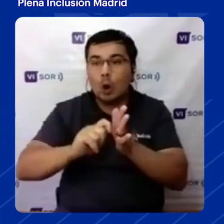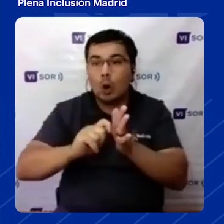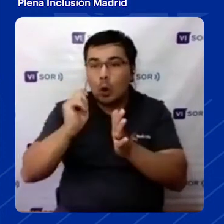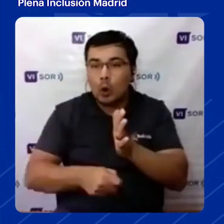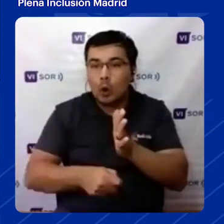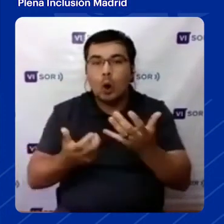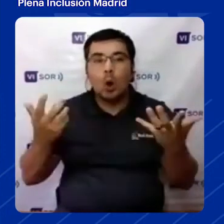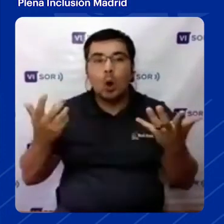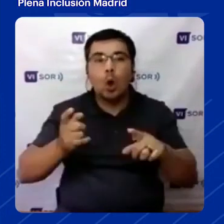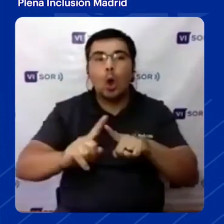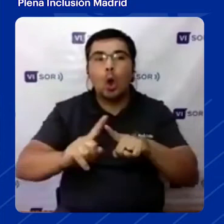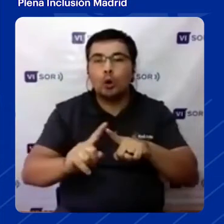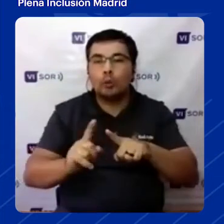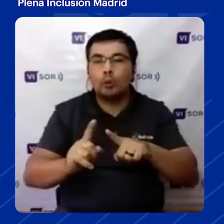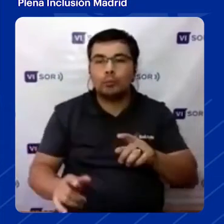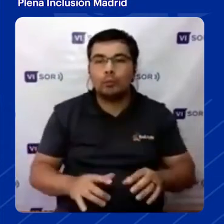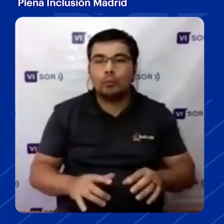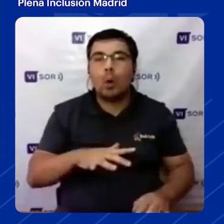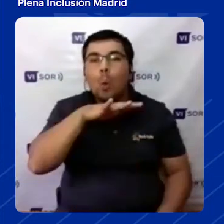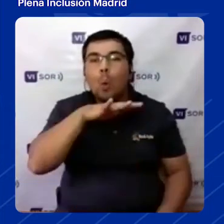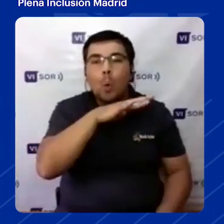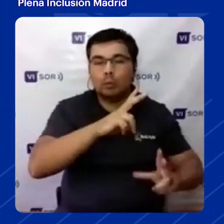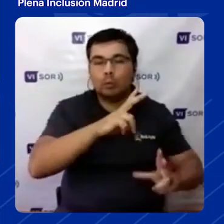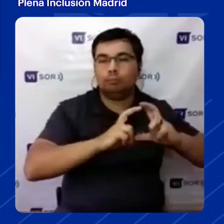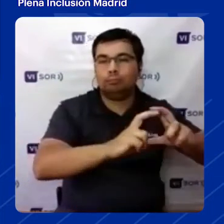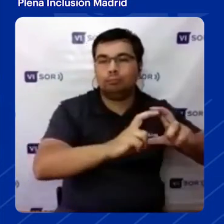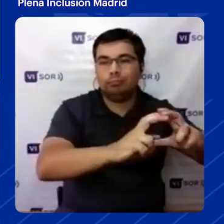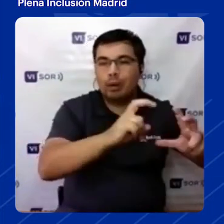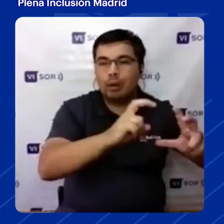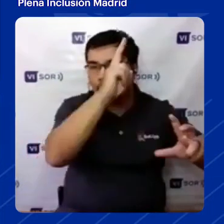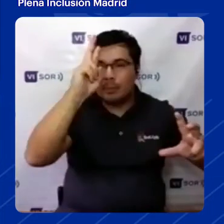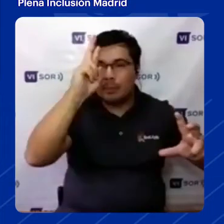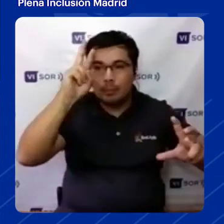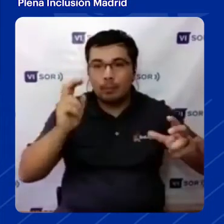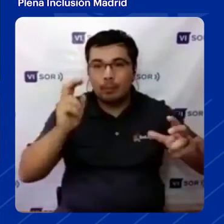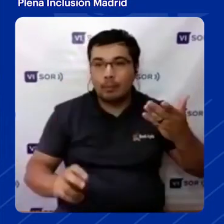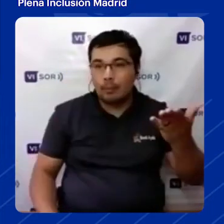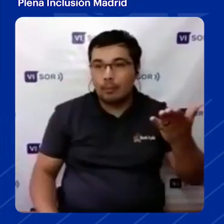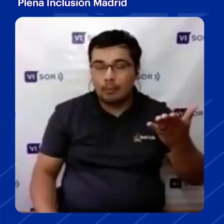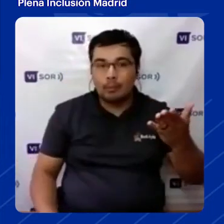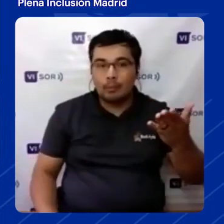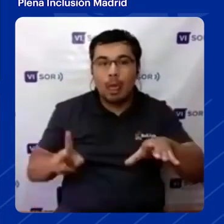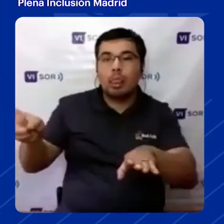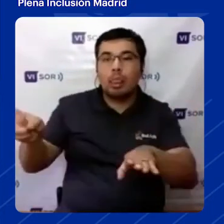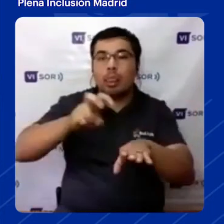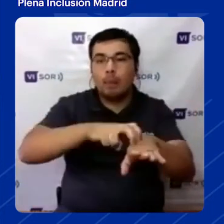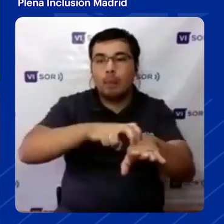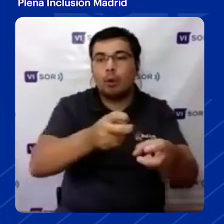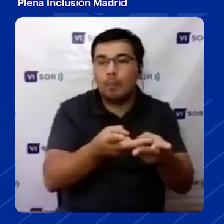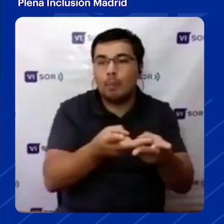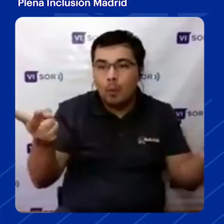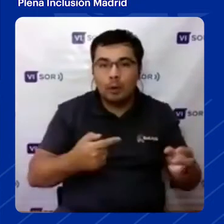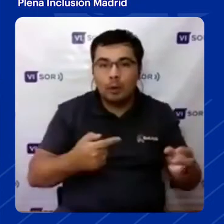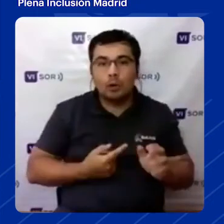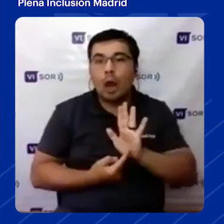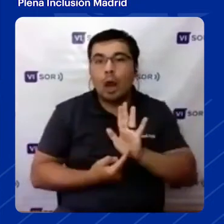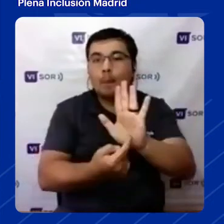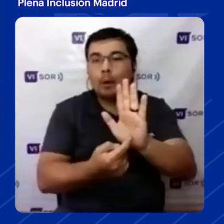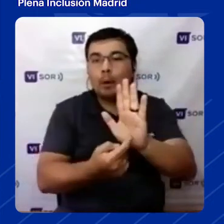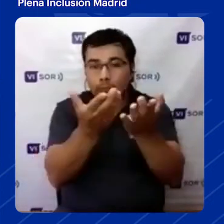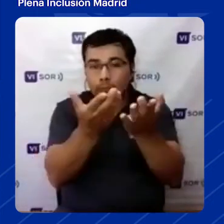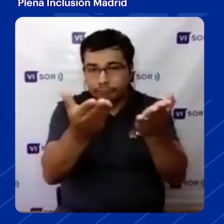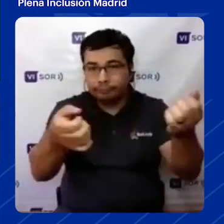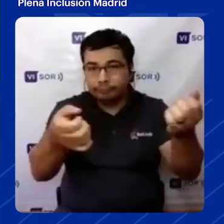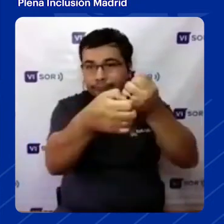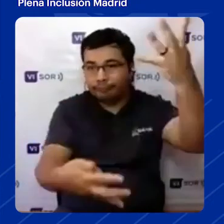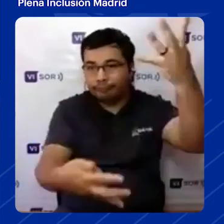del transporte público, en el caso del Metro de Madrid. Les muestro estas 5, pero como les digo, en ese repositorio de Internet